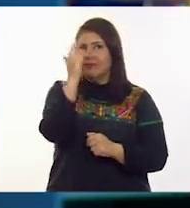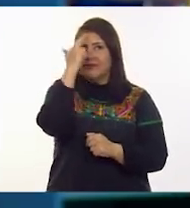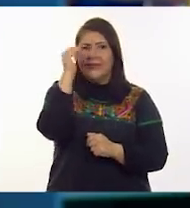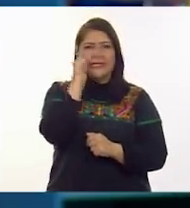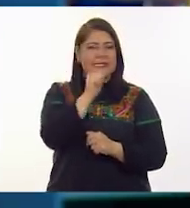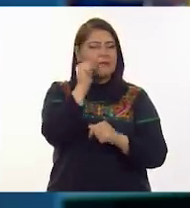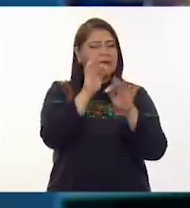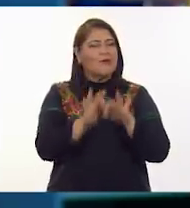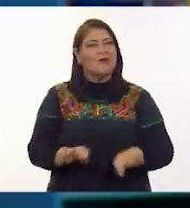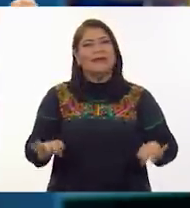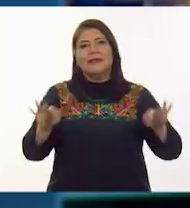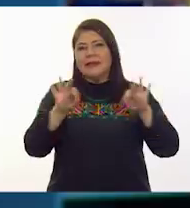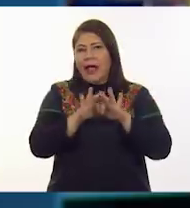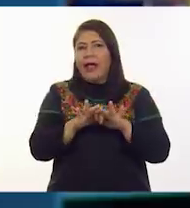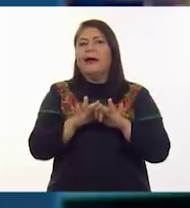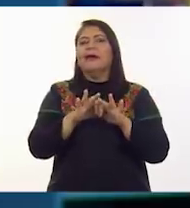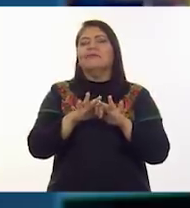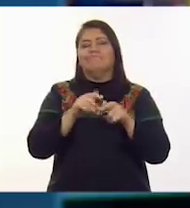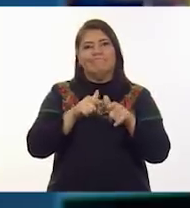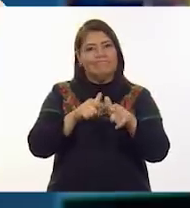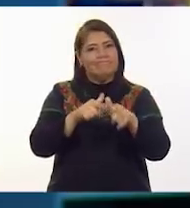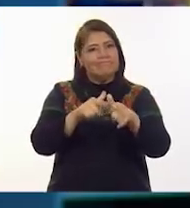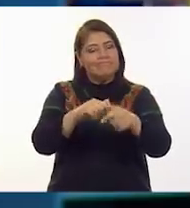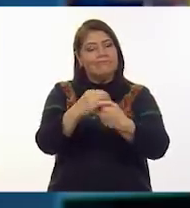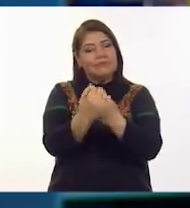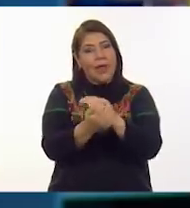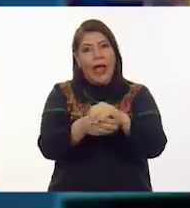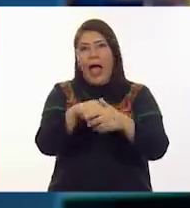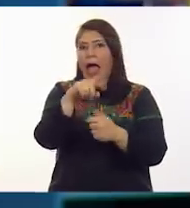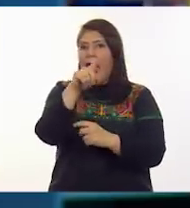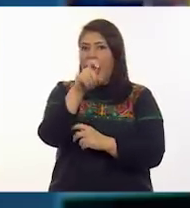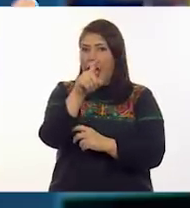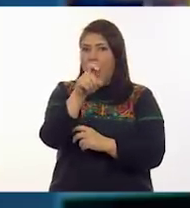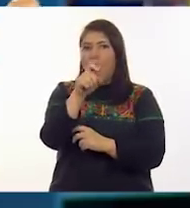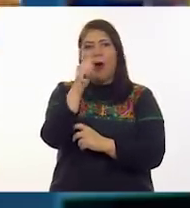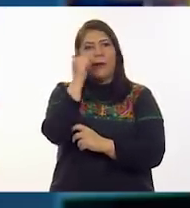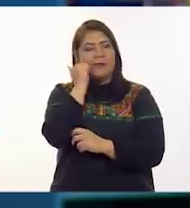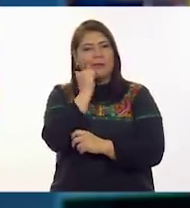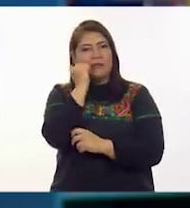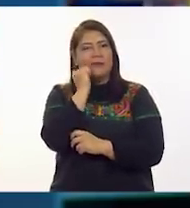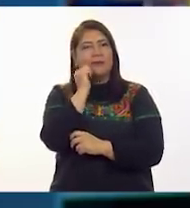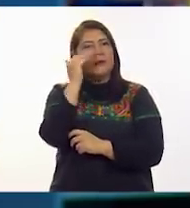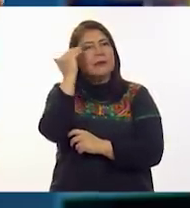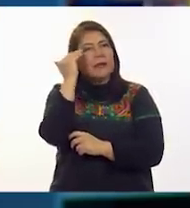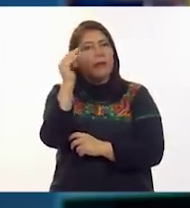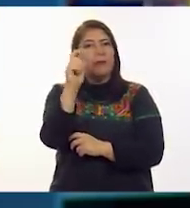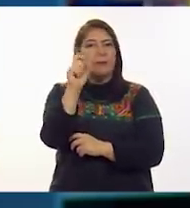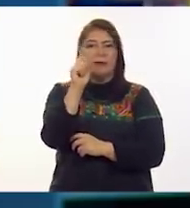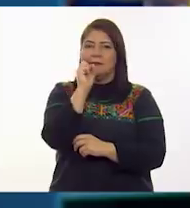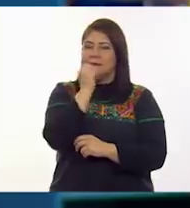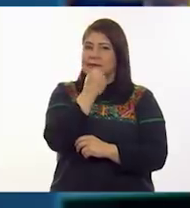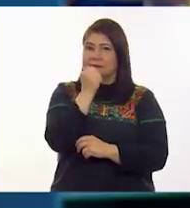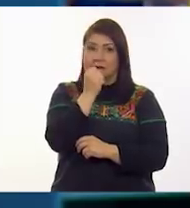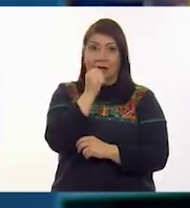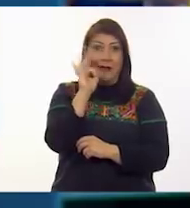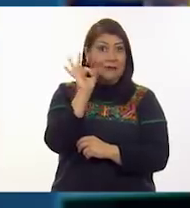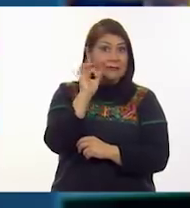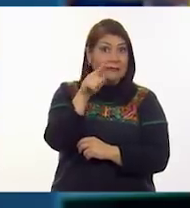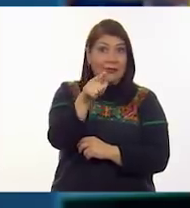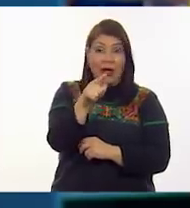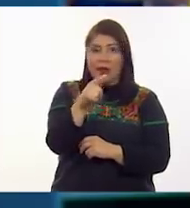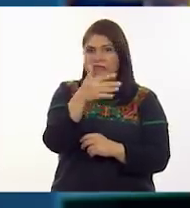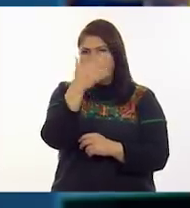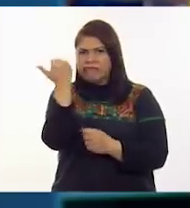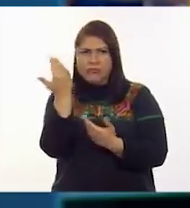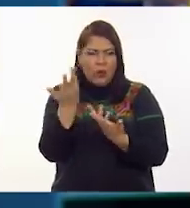Recuerda que es importante lavar muy bien tus manos con agua y con jabón durante 20 segundos. Si no